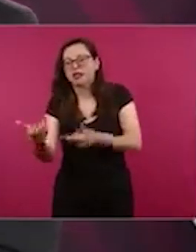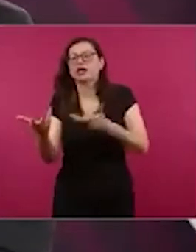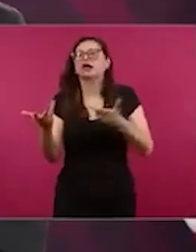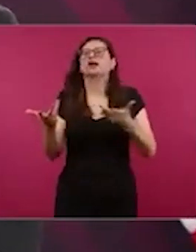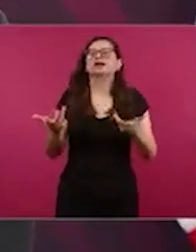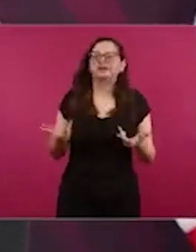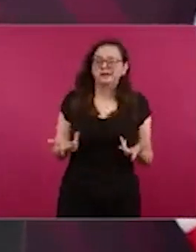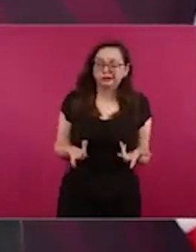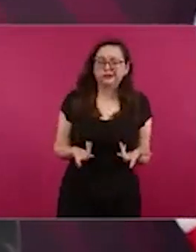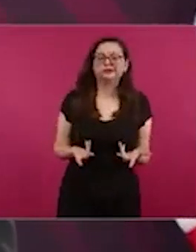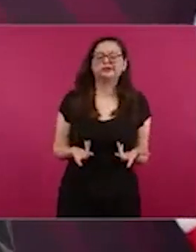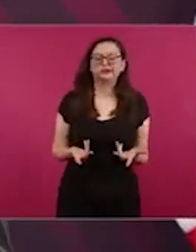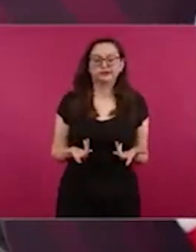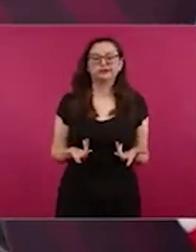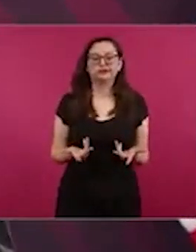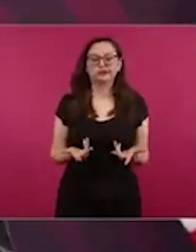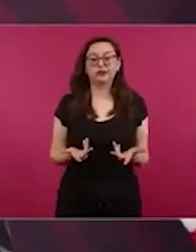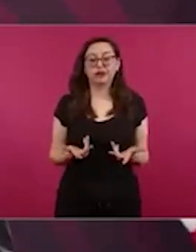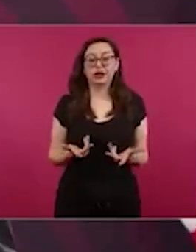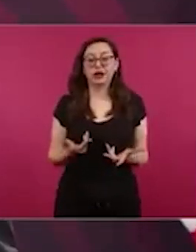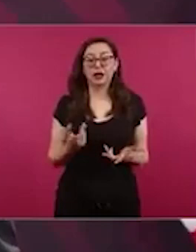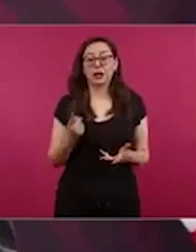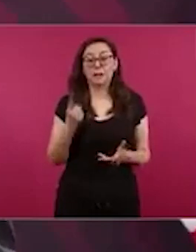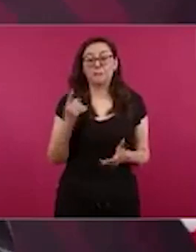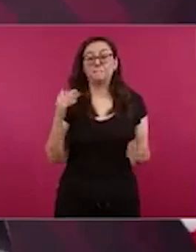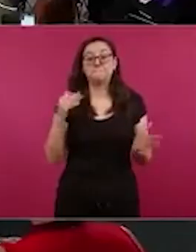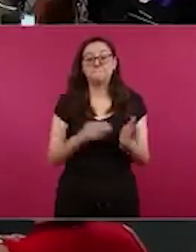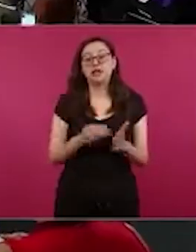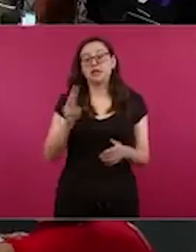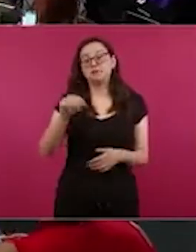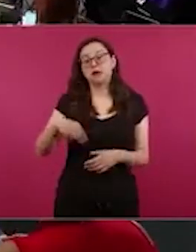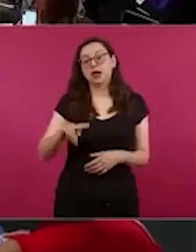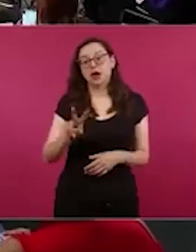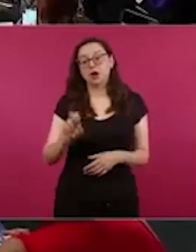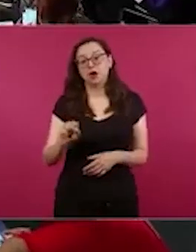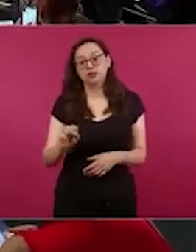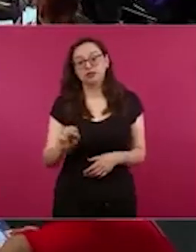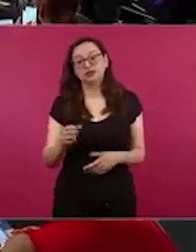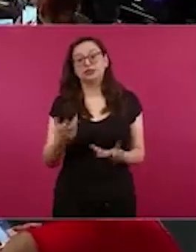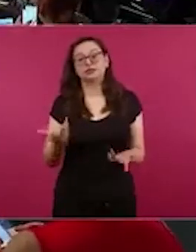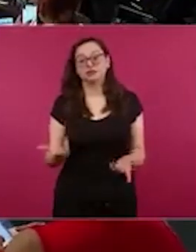demanda más de 1000 mews